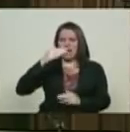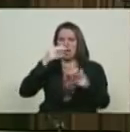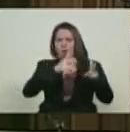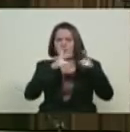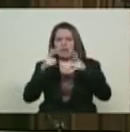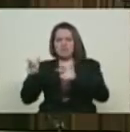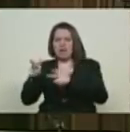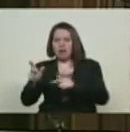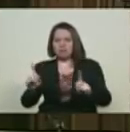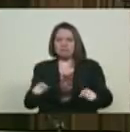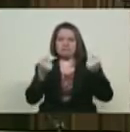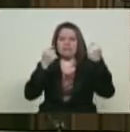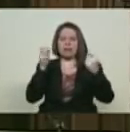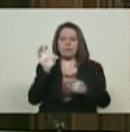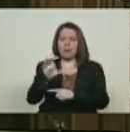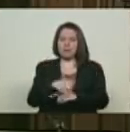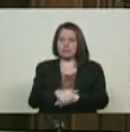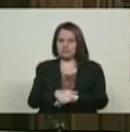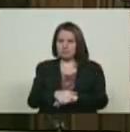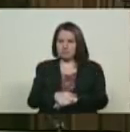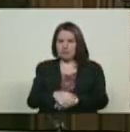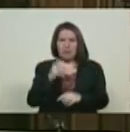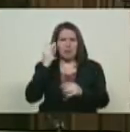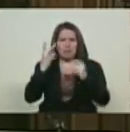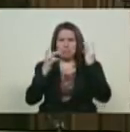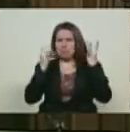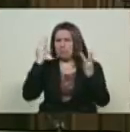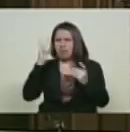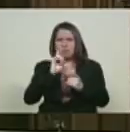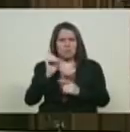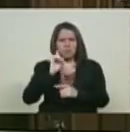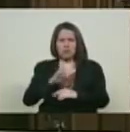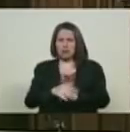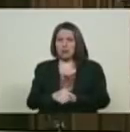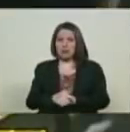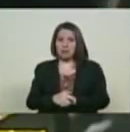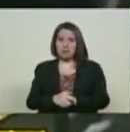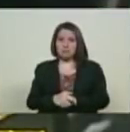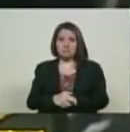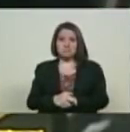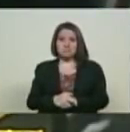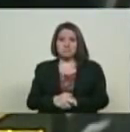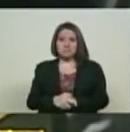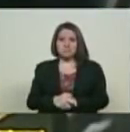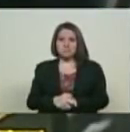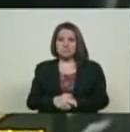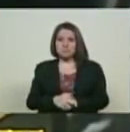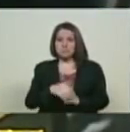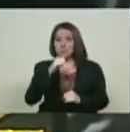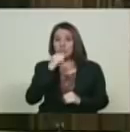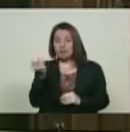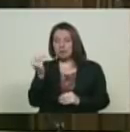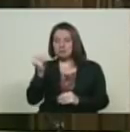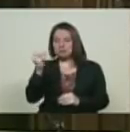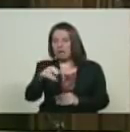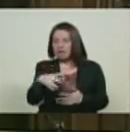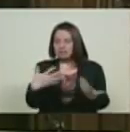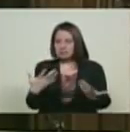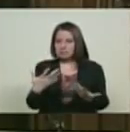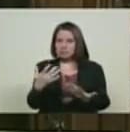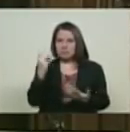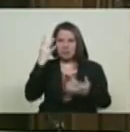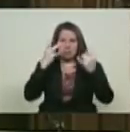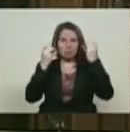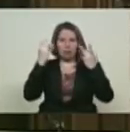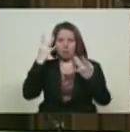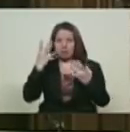padrino? ¿Y quién sabe qué más cosas hubieran dicho? ¿Quién más hubieran dicho? si